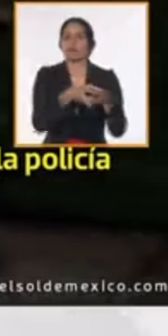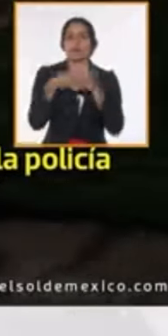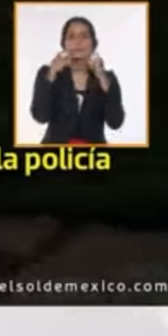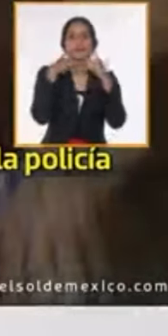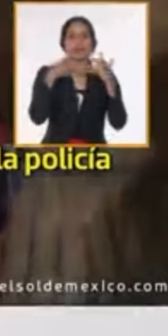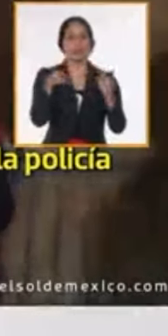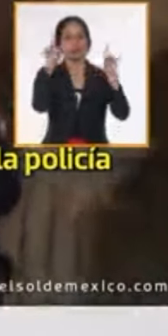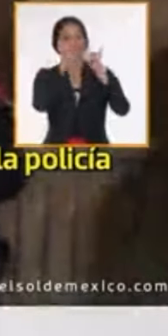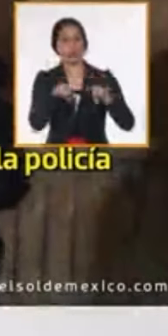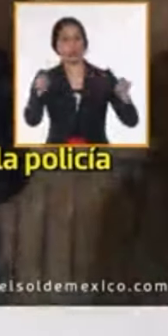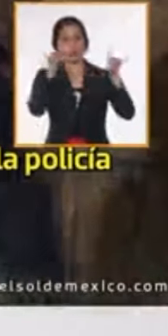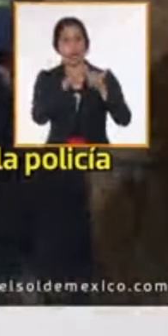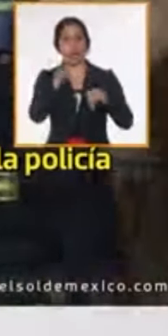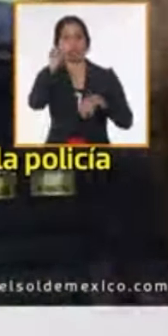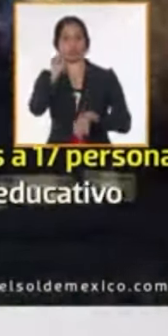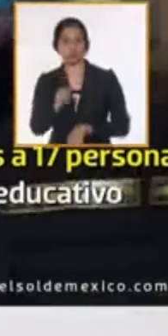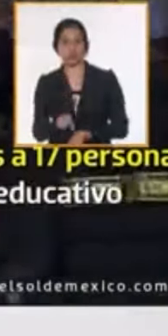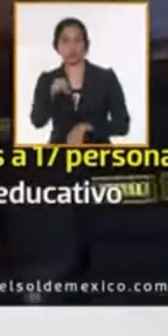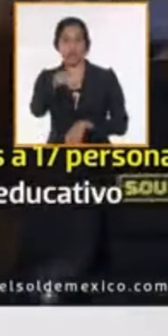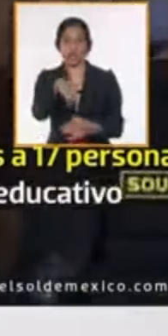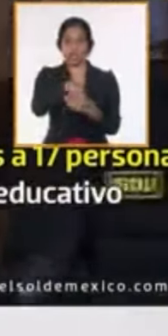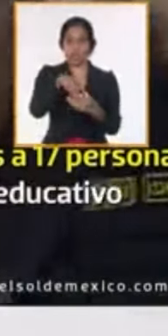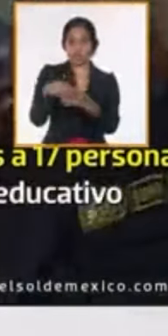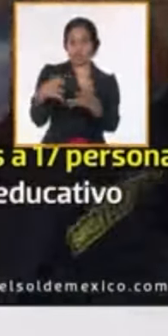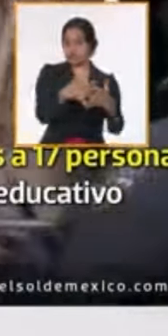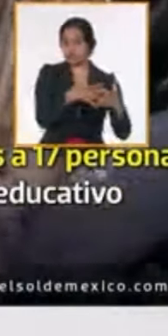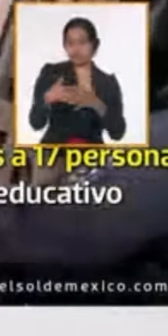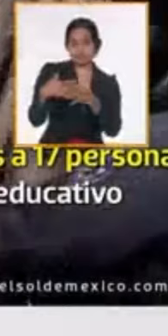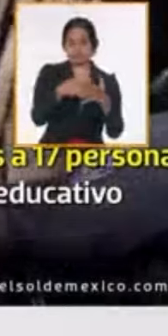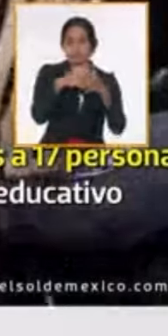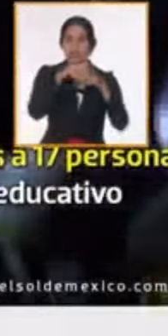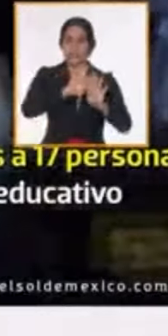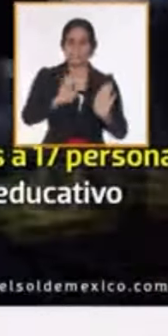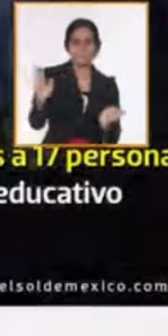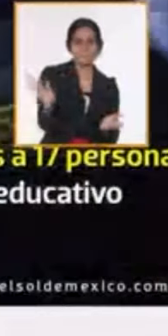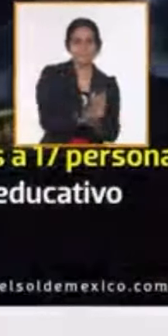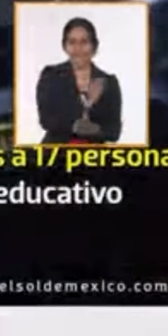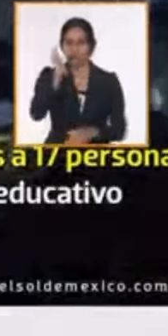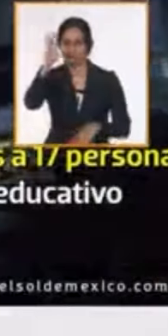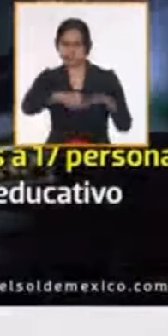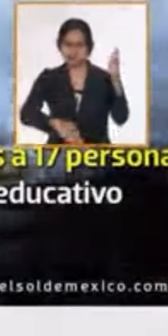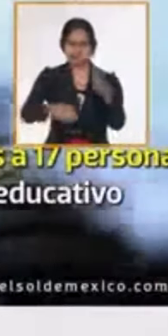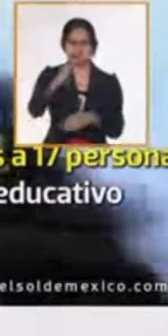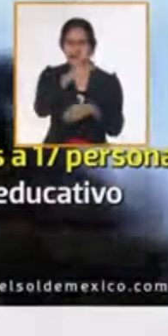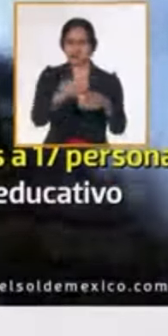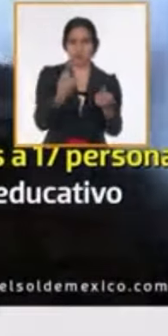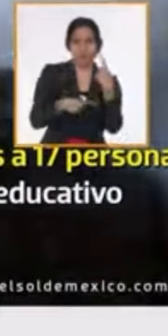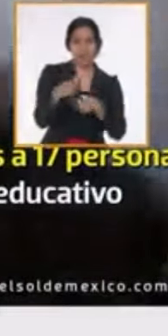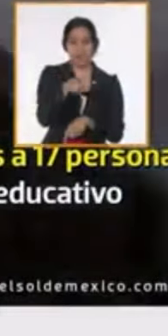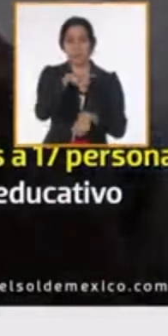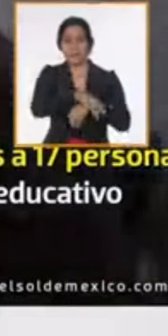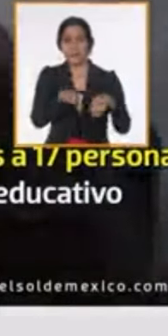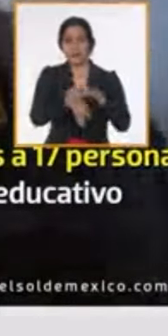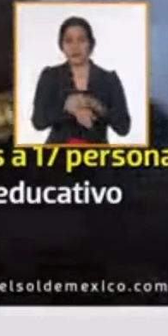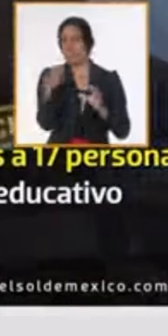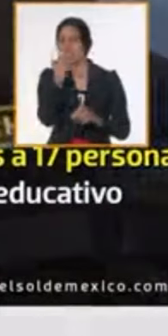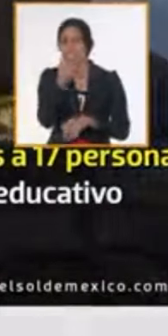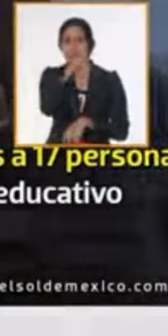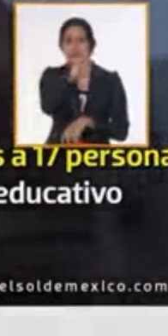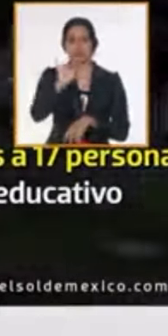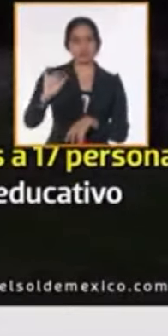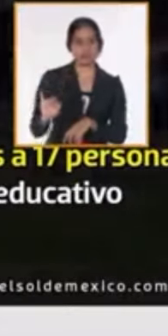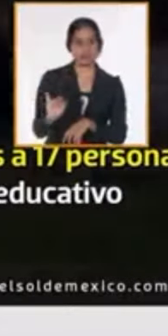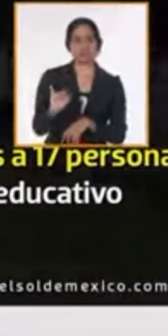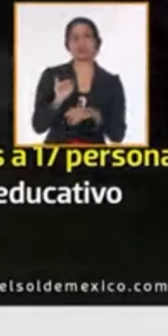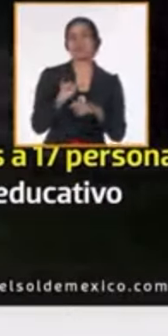Texas, en el sur del país, la policía desmanteló un campamento de protesta y detuvo al menos a 17 personas por allanamiento criminal,